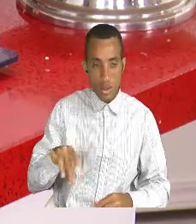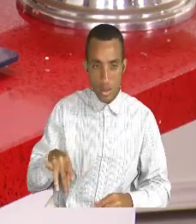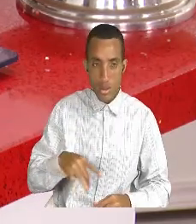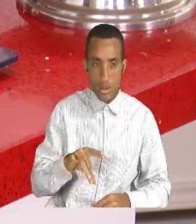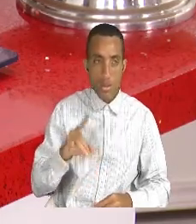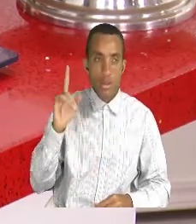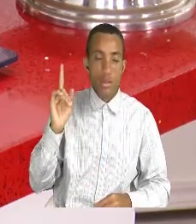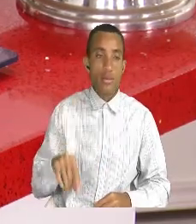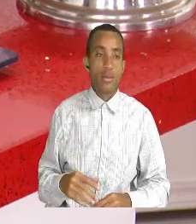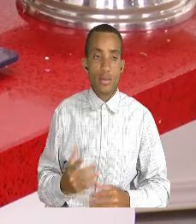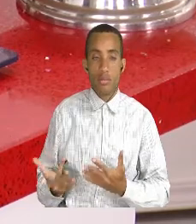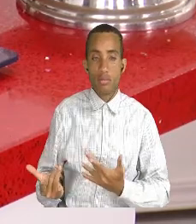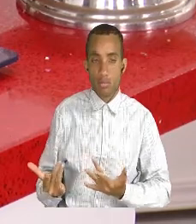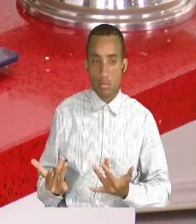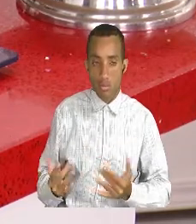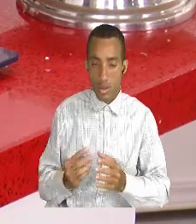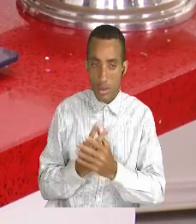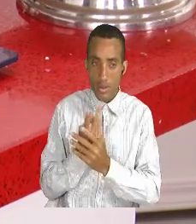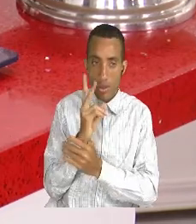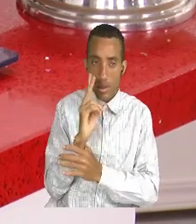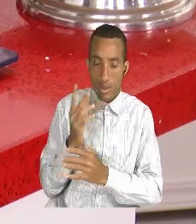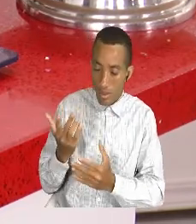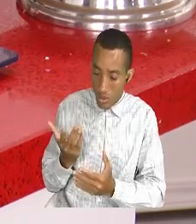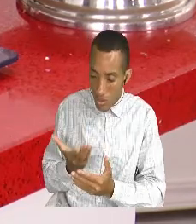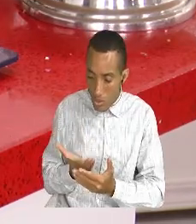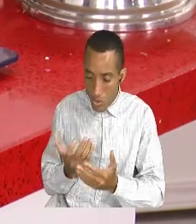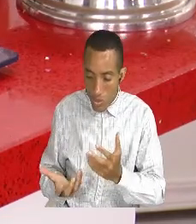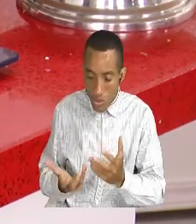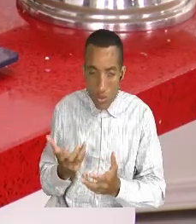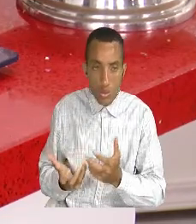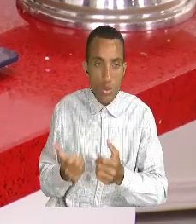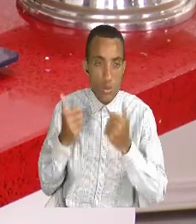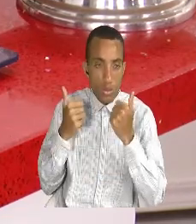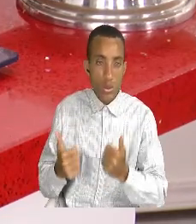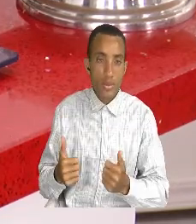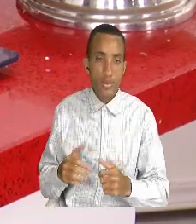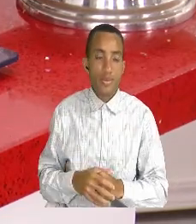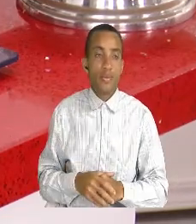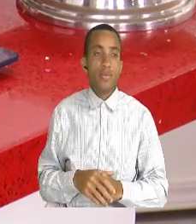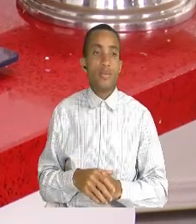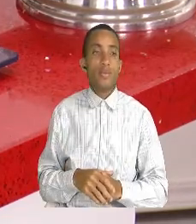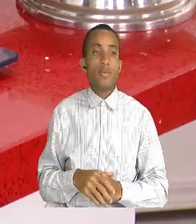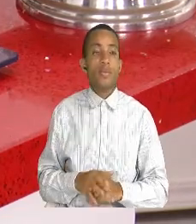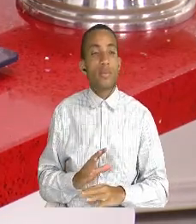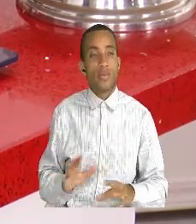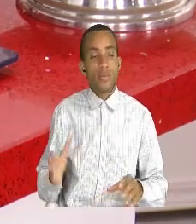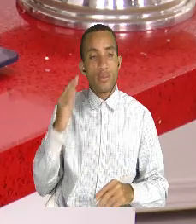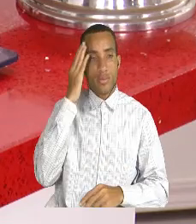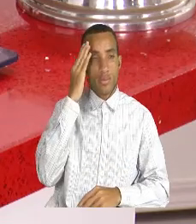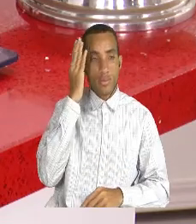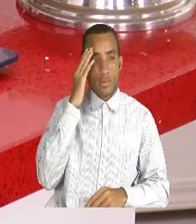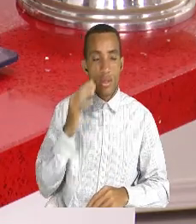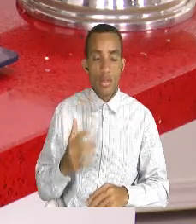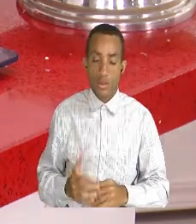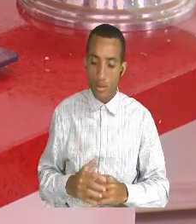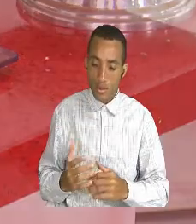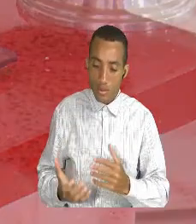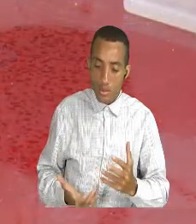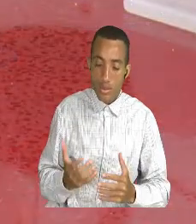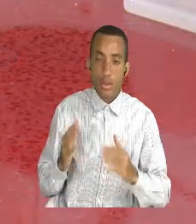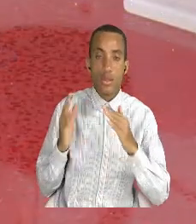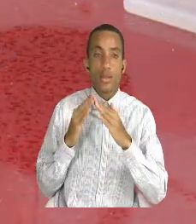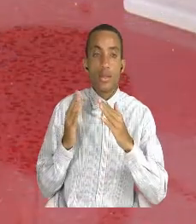a esperar que nuestros vegetales cocinen. Voy a hacerlo así, no lo voy a mezclar tanto porque sé que de casa me están viendo. Mi esposa